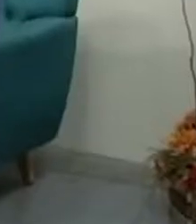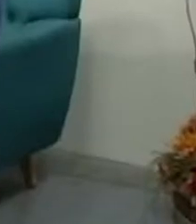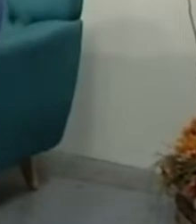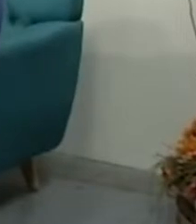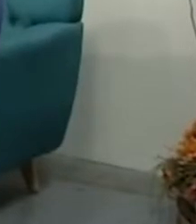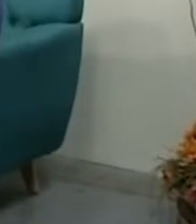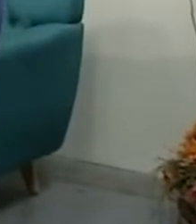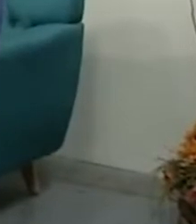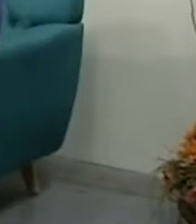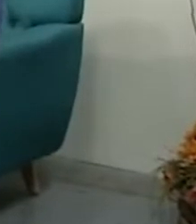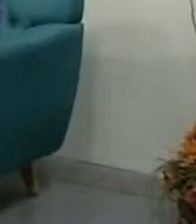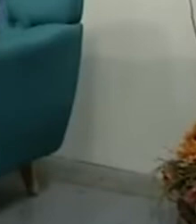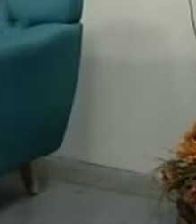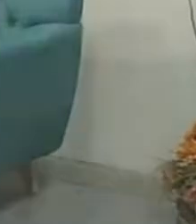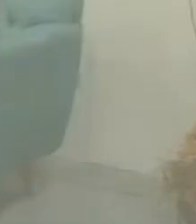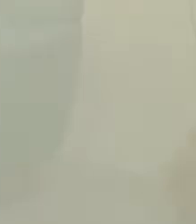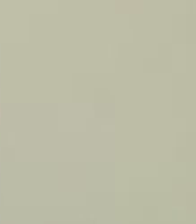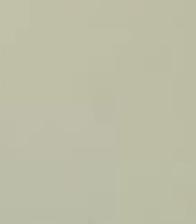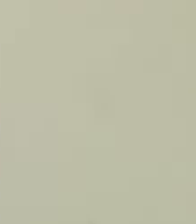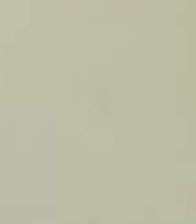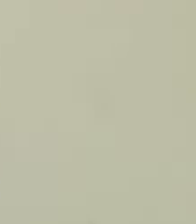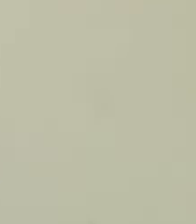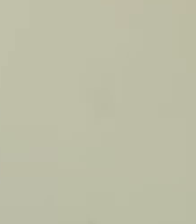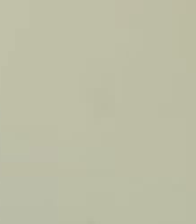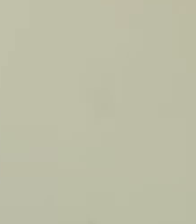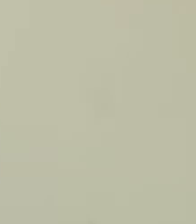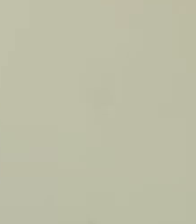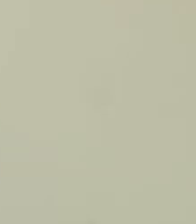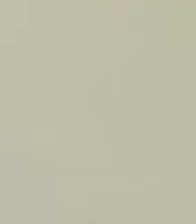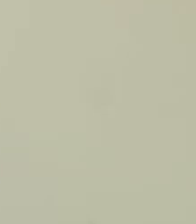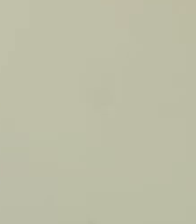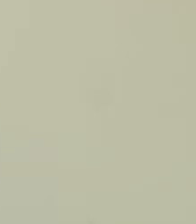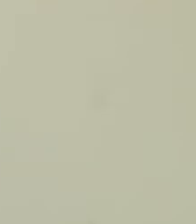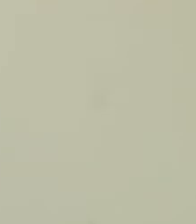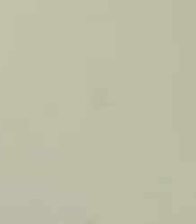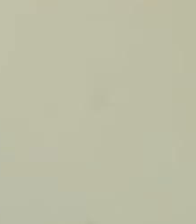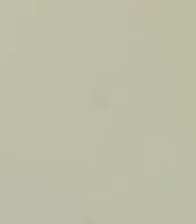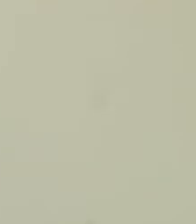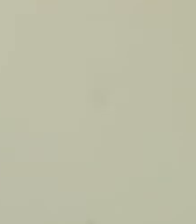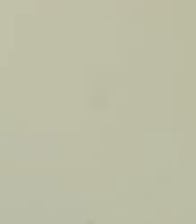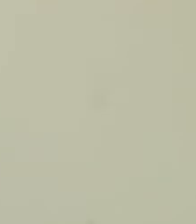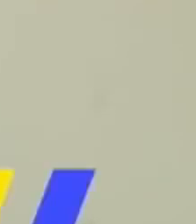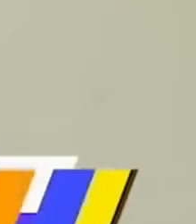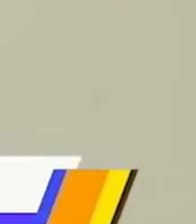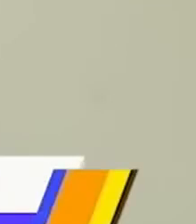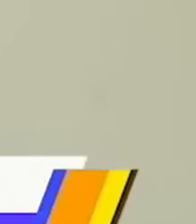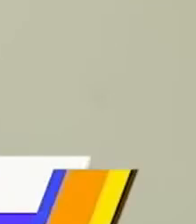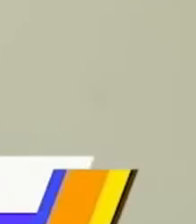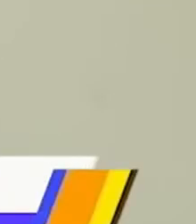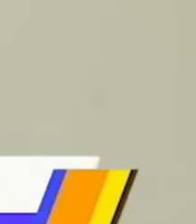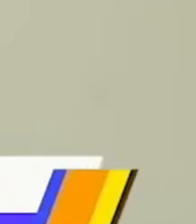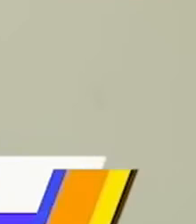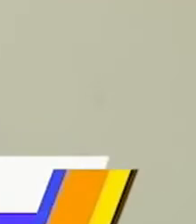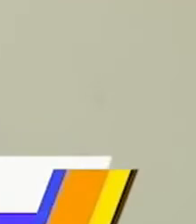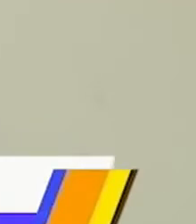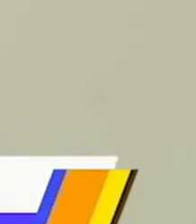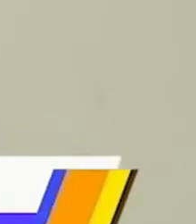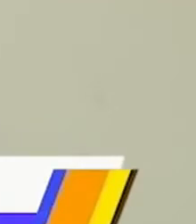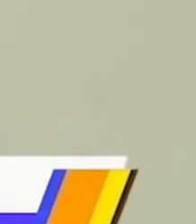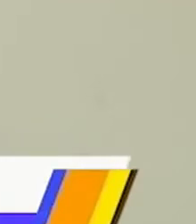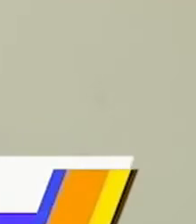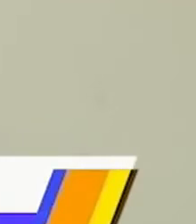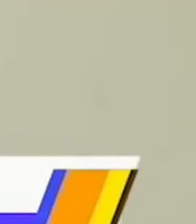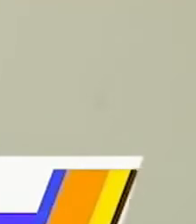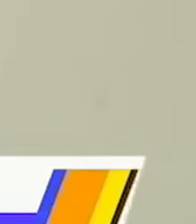Este lunes, 10:30 de la mañana, nos vamos a ir con el Café Nacional hasta la zona de Escazú. Allá nos